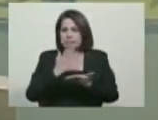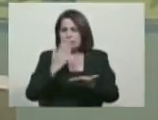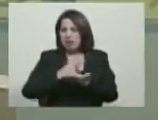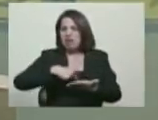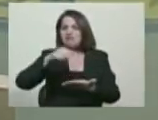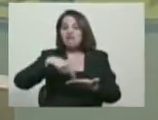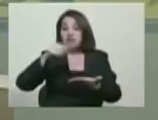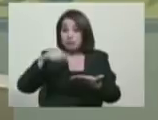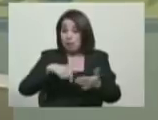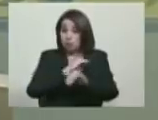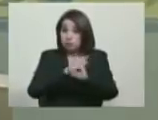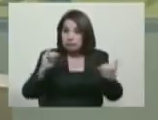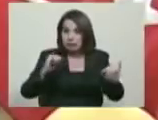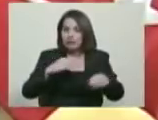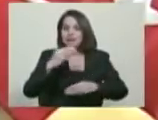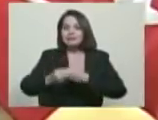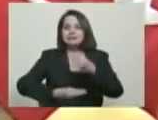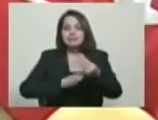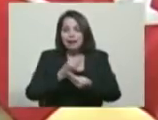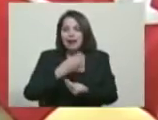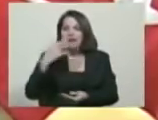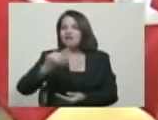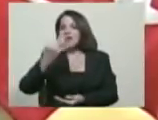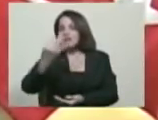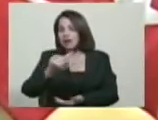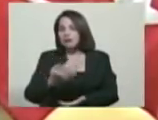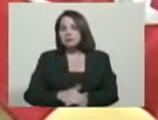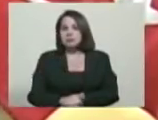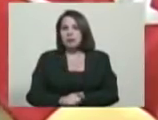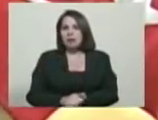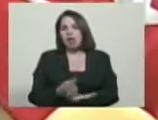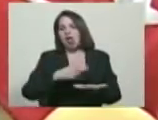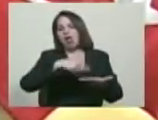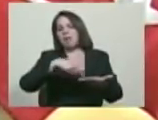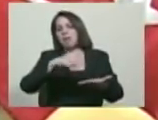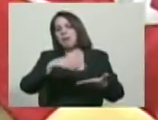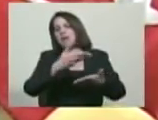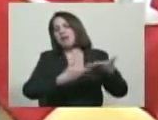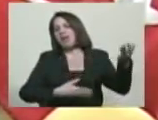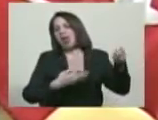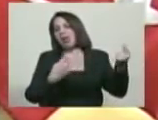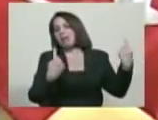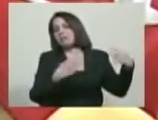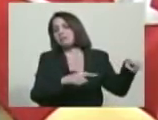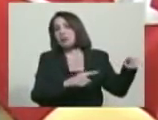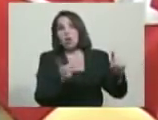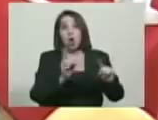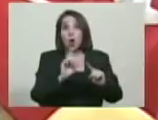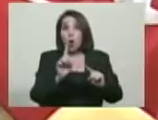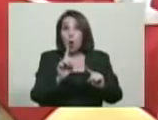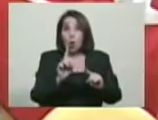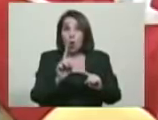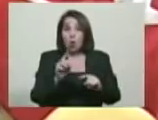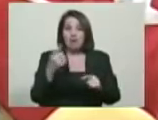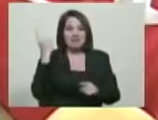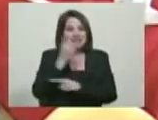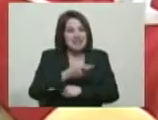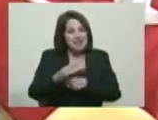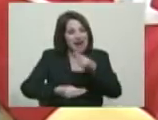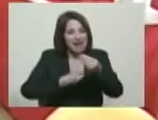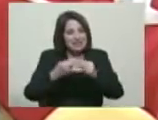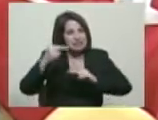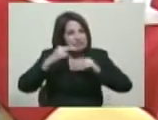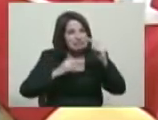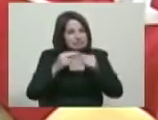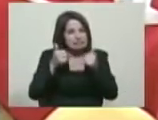firmado se haga realidad. No se quede en el papel, en la tinta del papel, sino que sea una